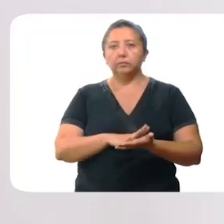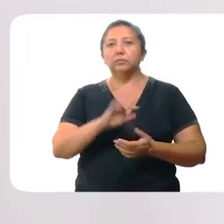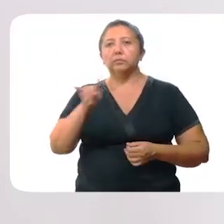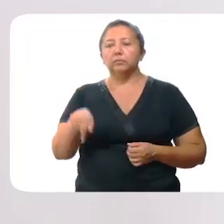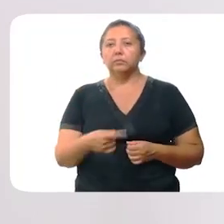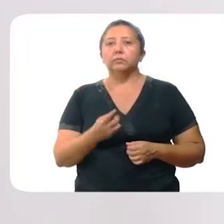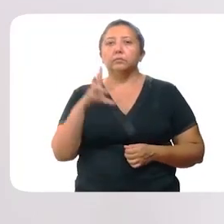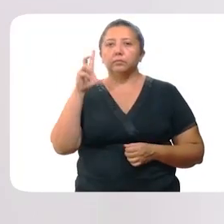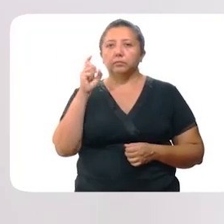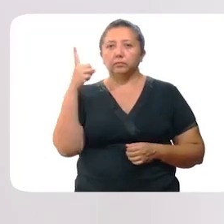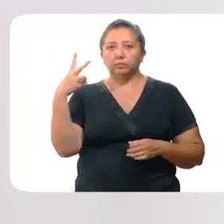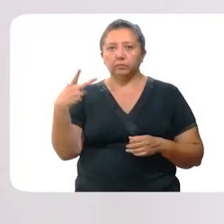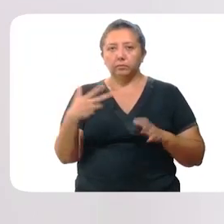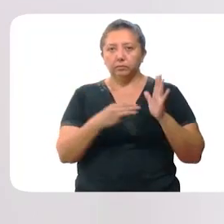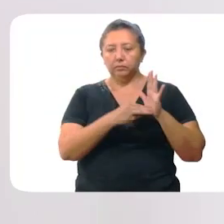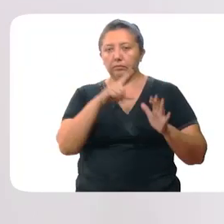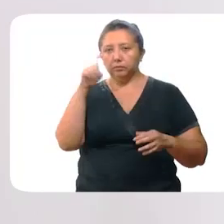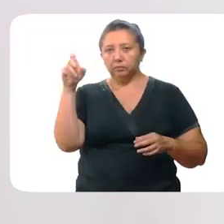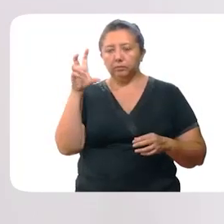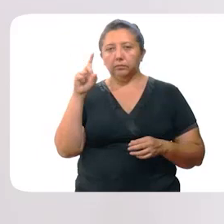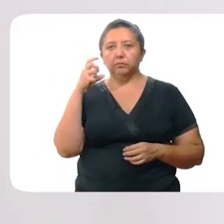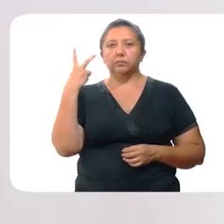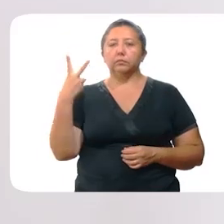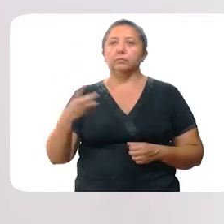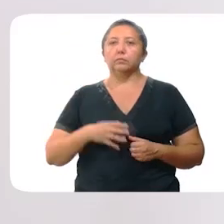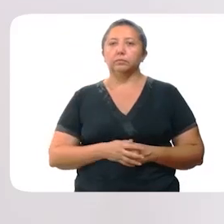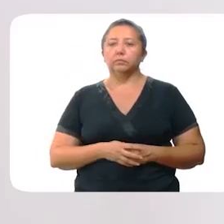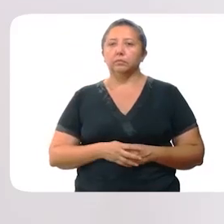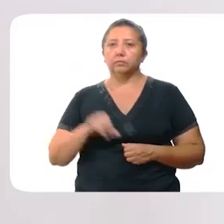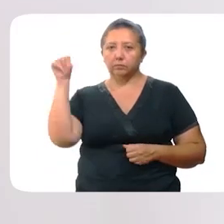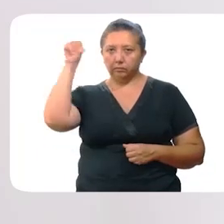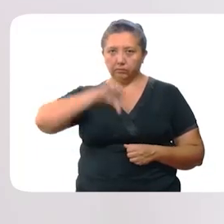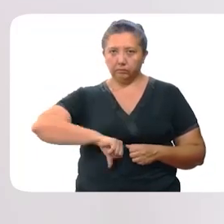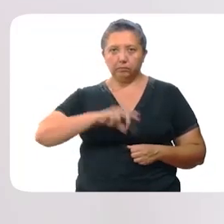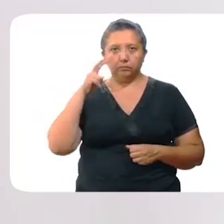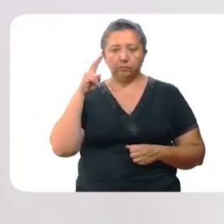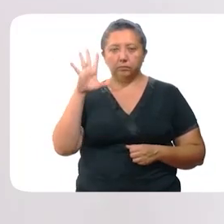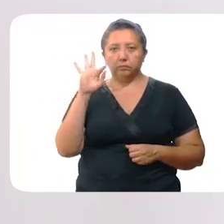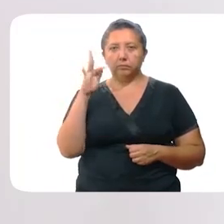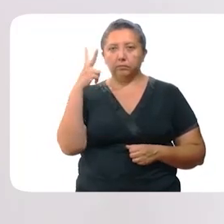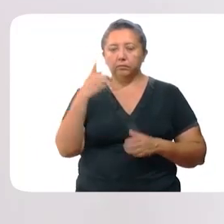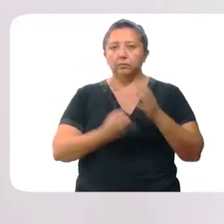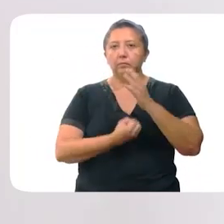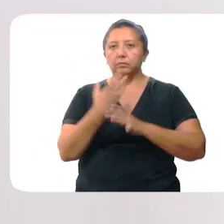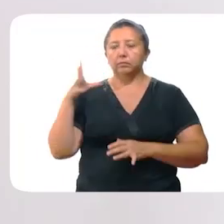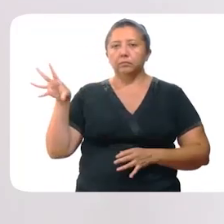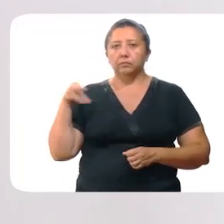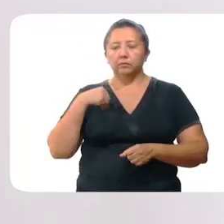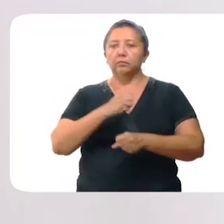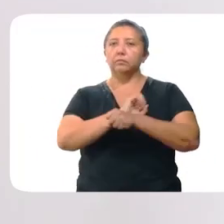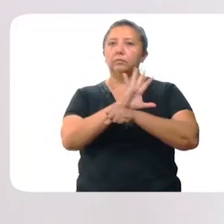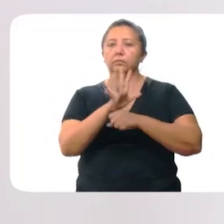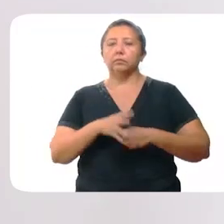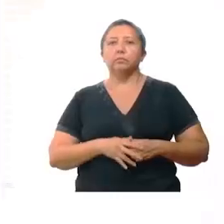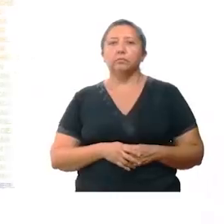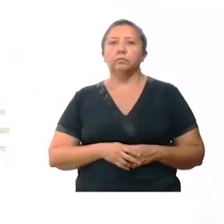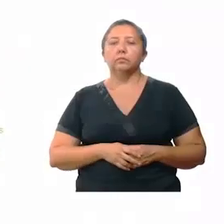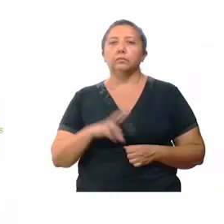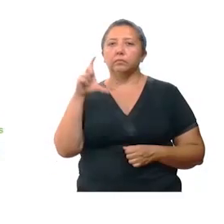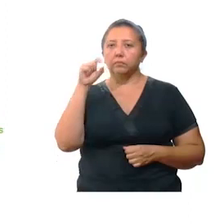contagios registrados, que son 38.132. Hoy se detectaron 41 nuevos contagios de